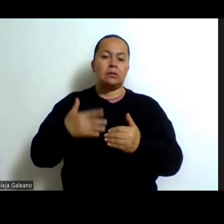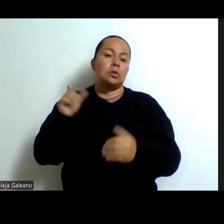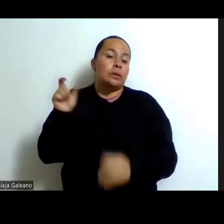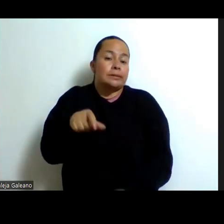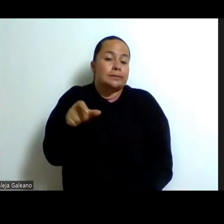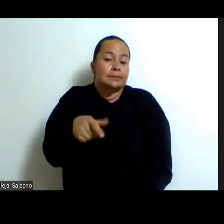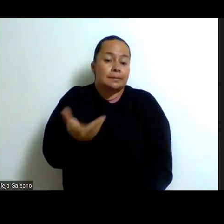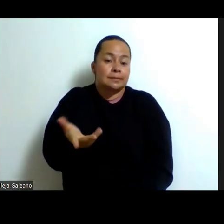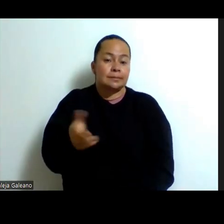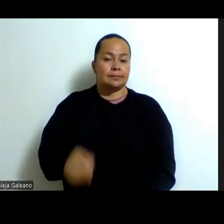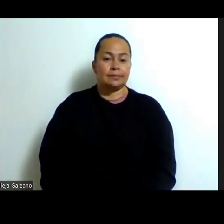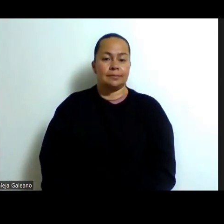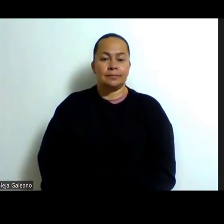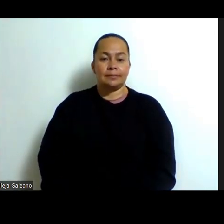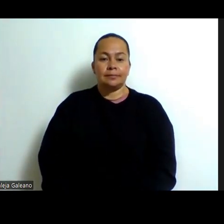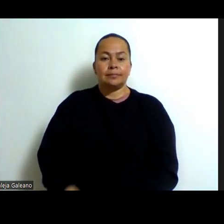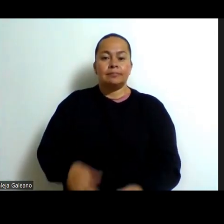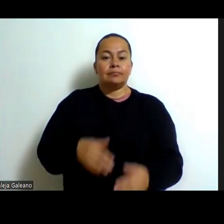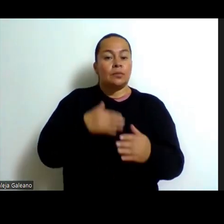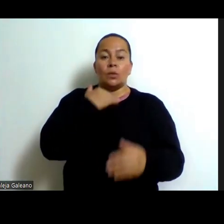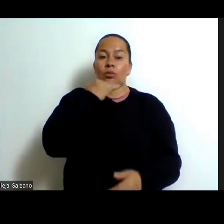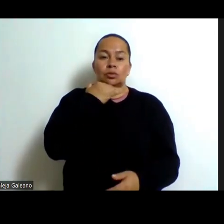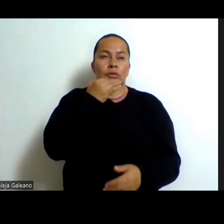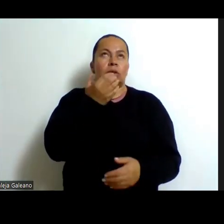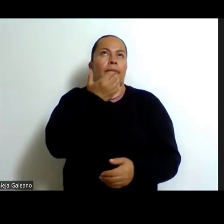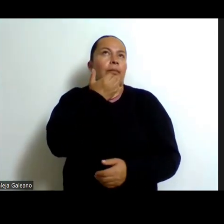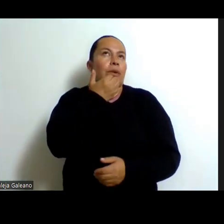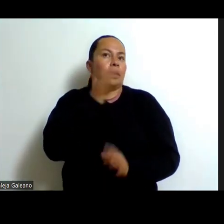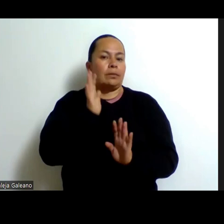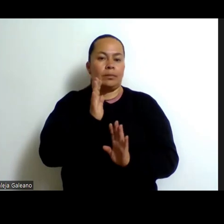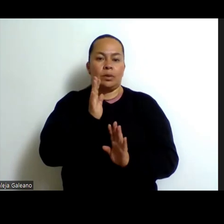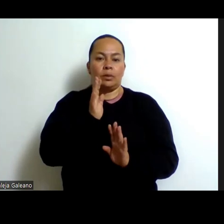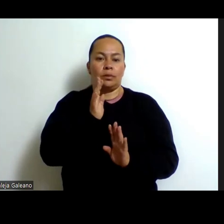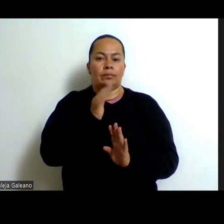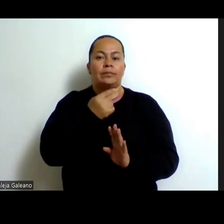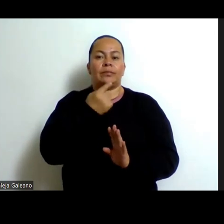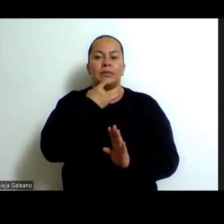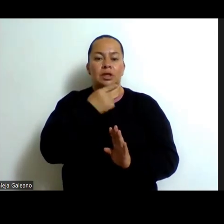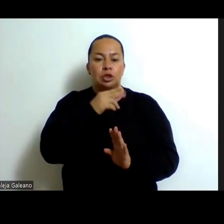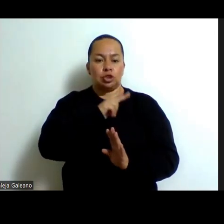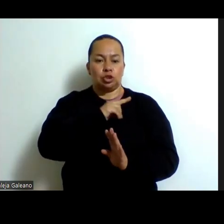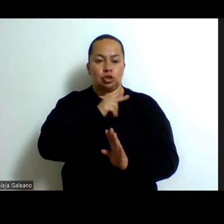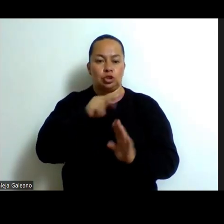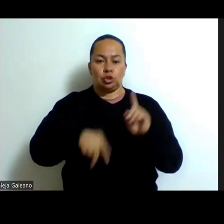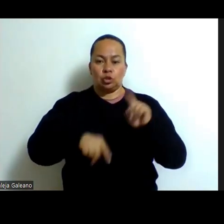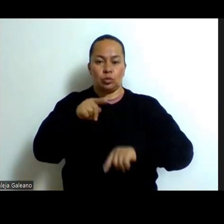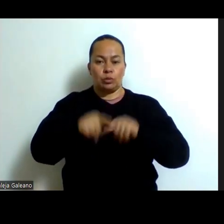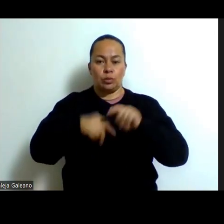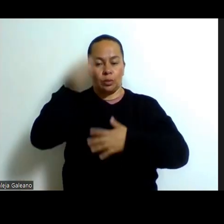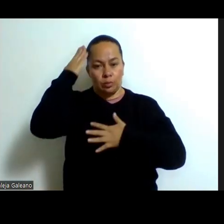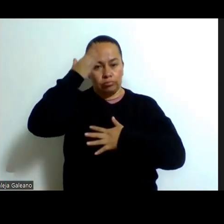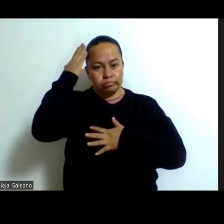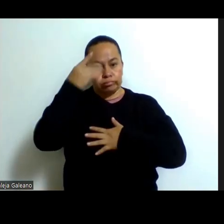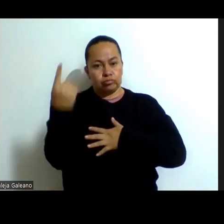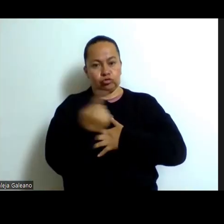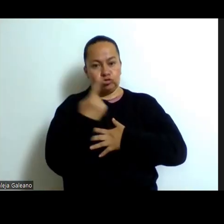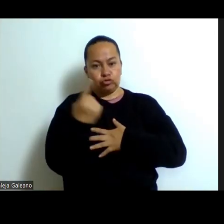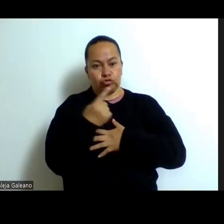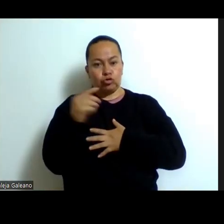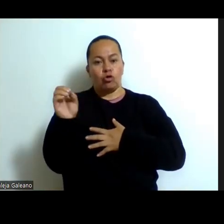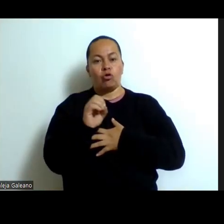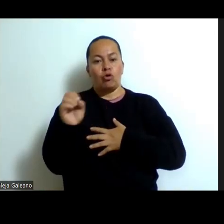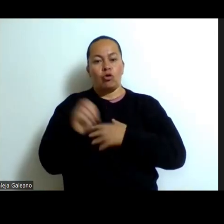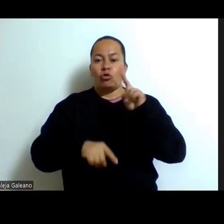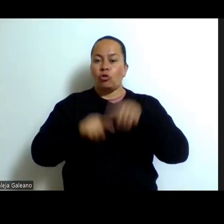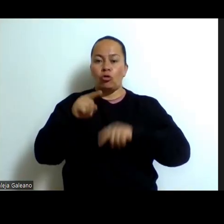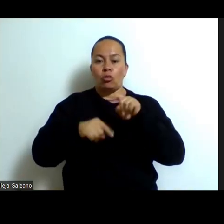sí eh No sé ejemplos eh si yo no me puedo bañar sola o si yo no puedo ir al baño